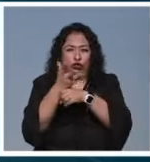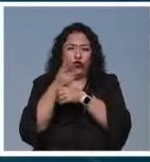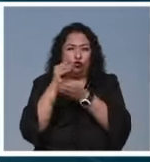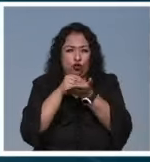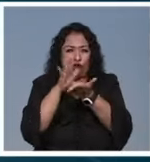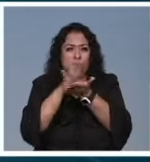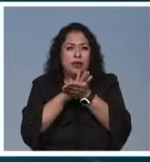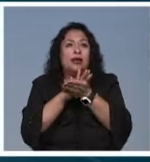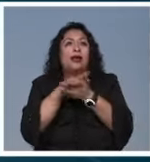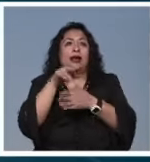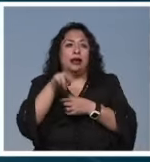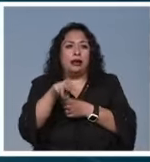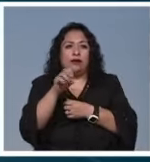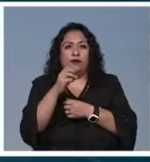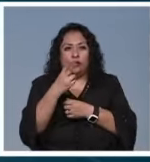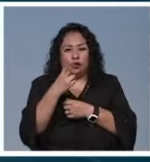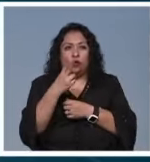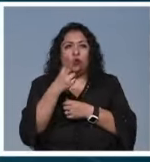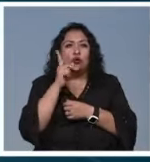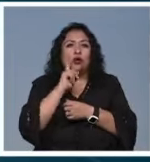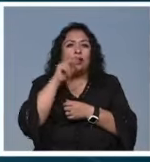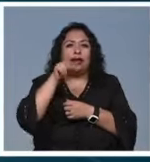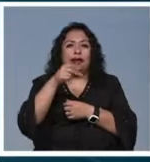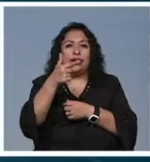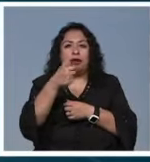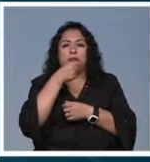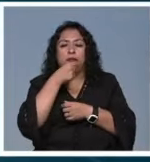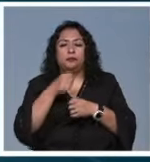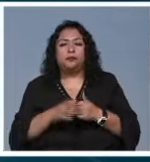documental. Para Noticias 22, Norma Guzmán.